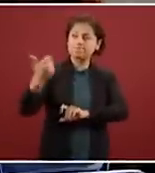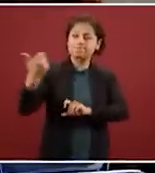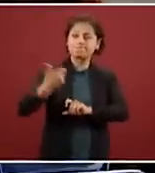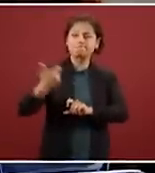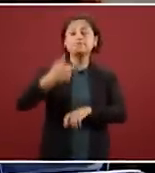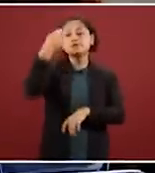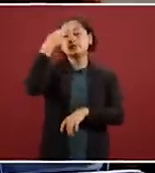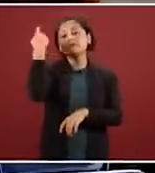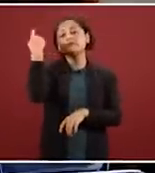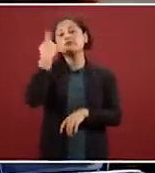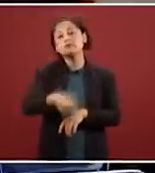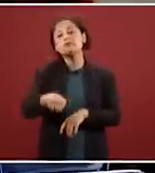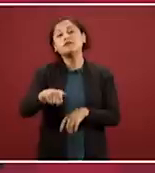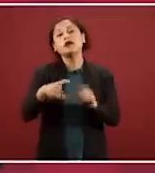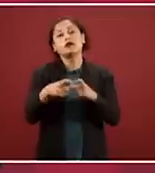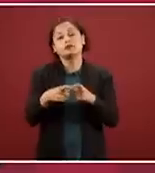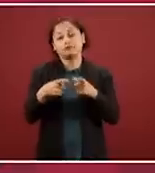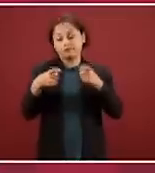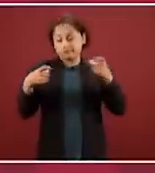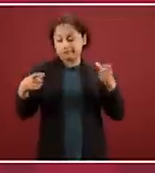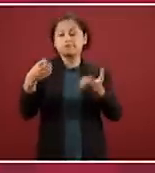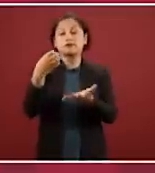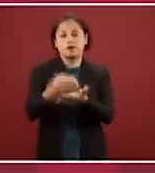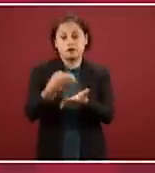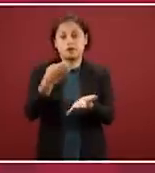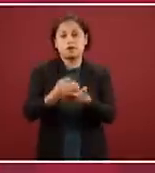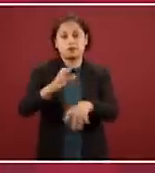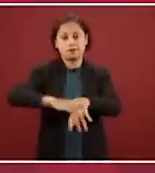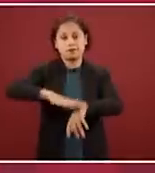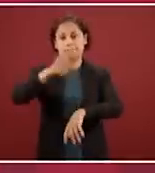tengamos crecimiento económico.